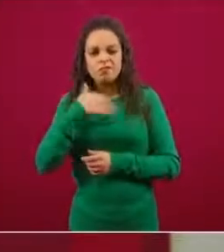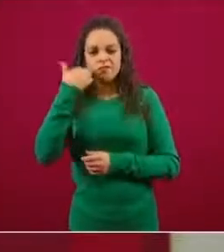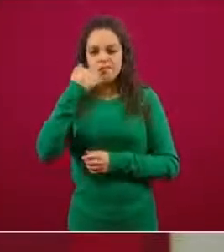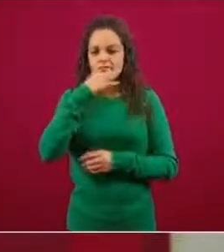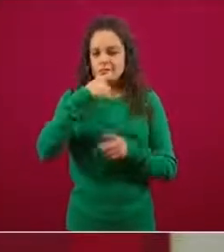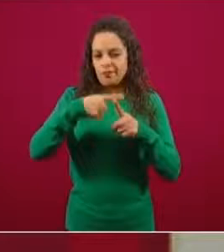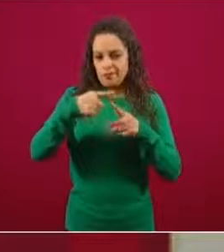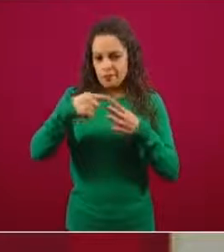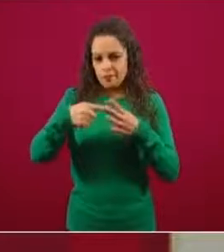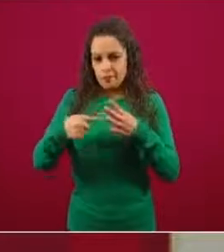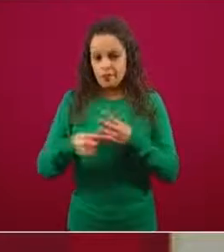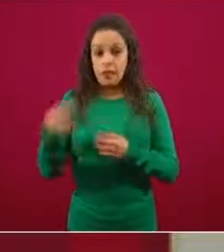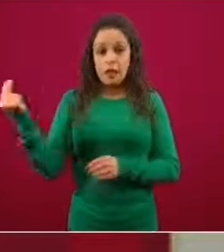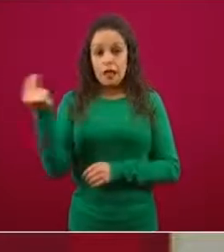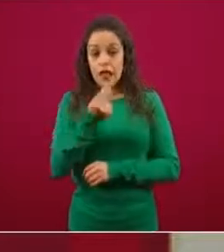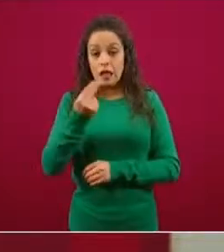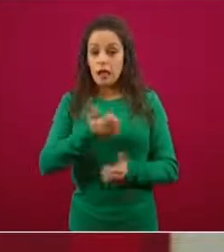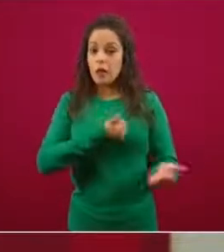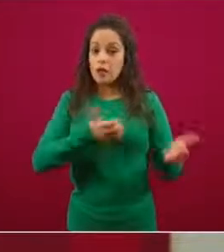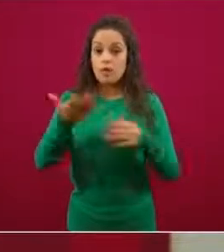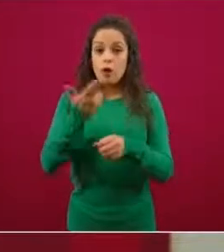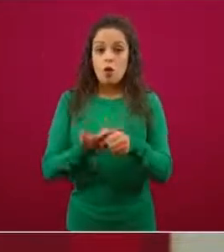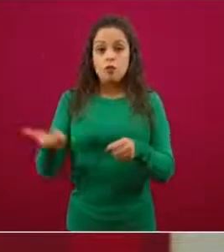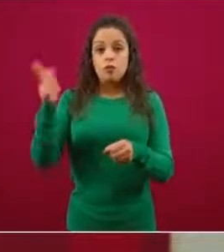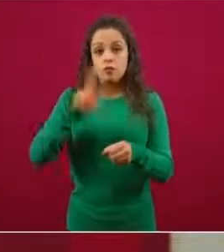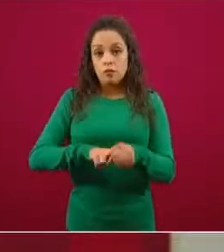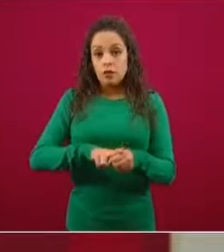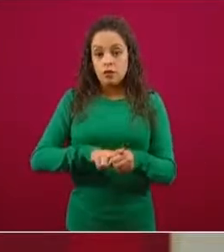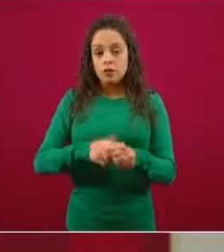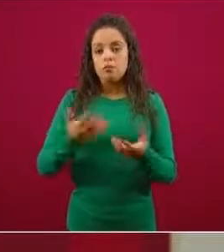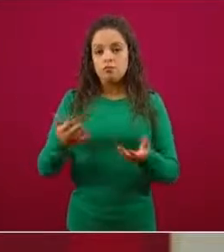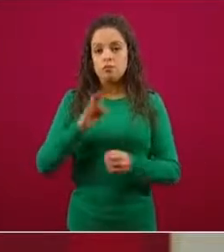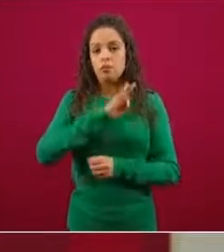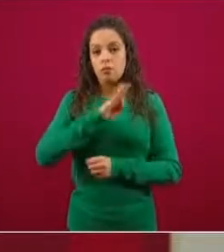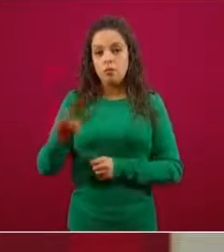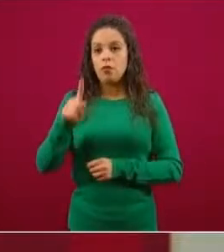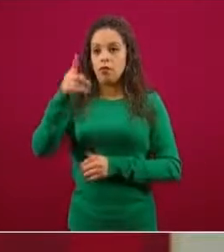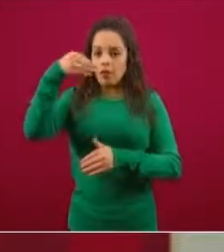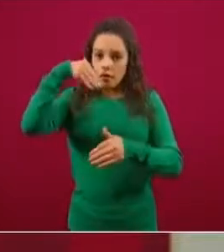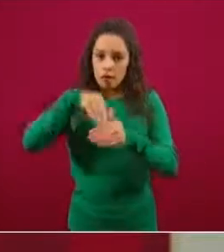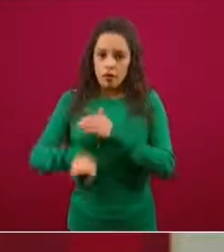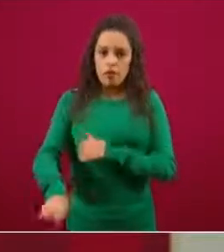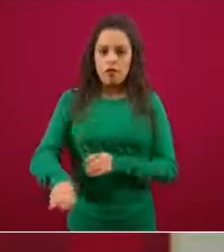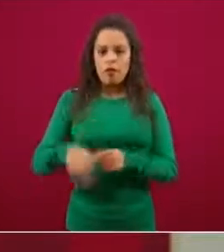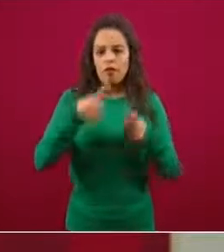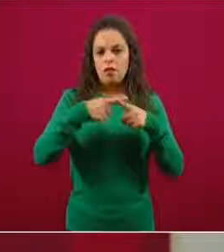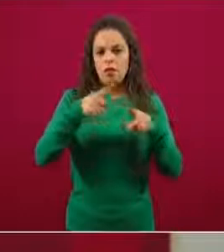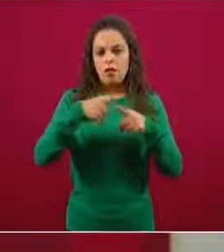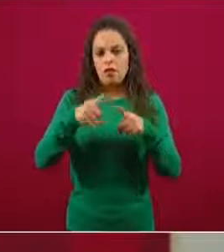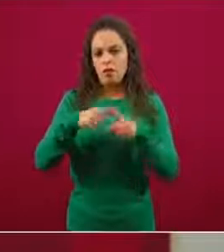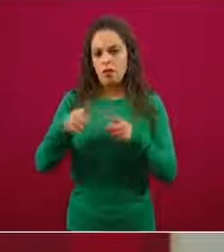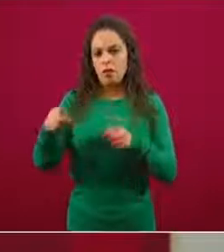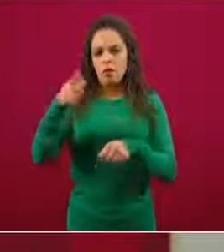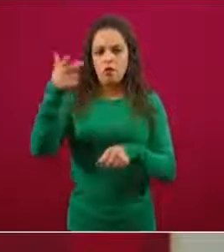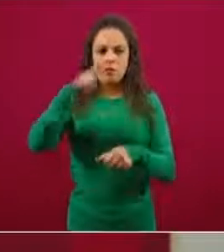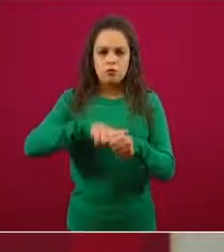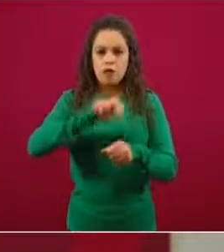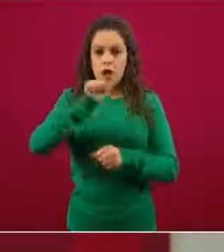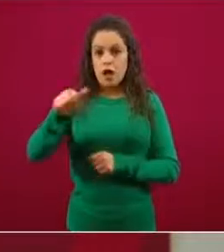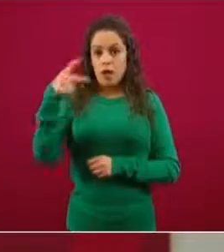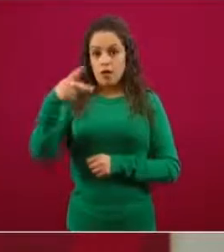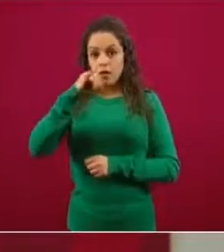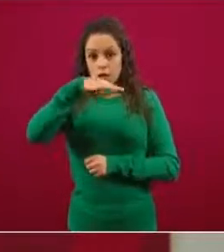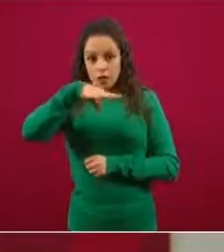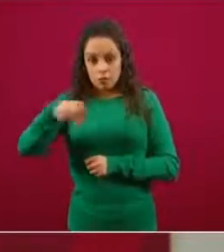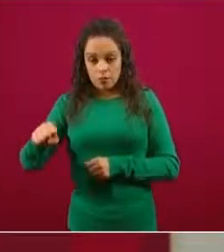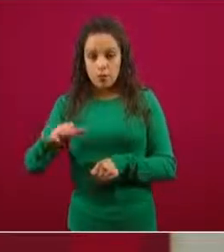hospitalización y que puedan asistir a cualquier hospital del Instituto Mexicano del Seguro Social, dado que ya hay varios hospitales saturados